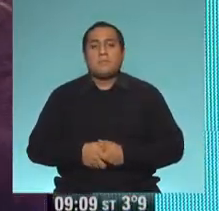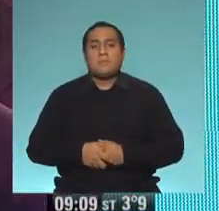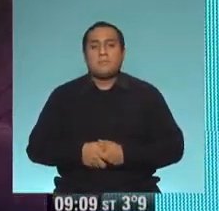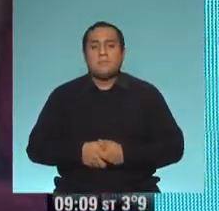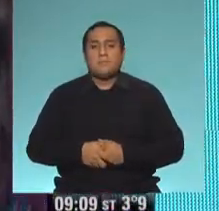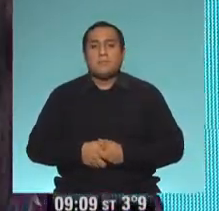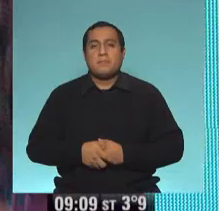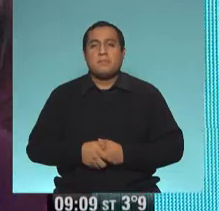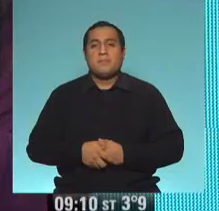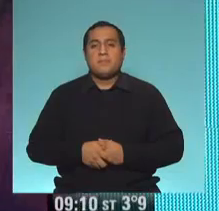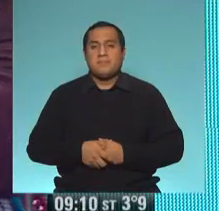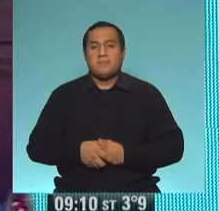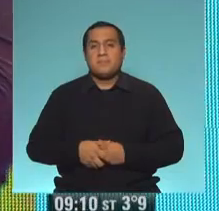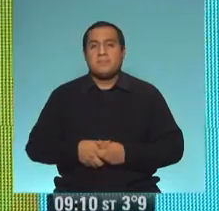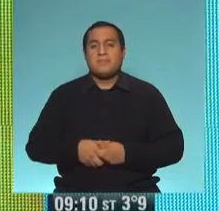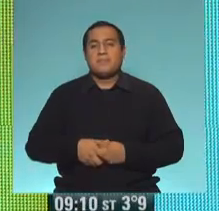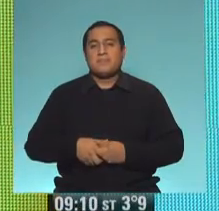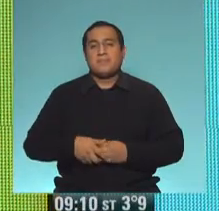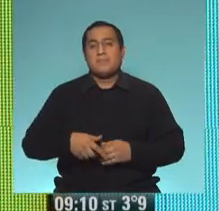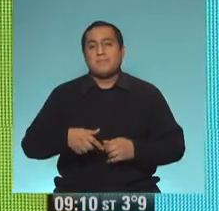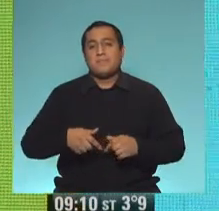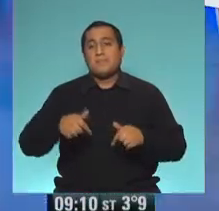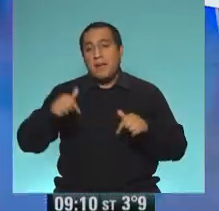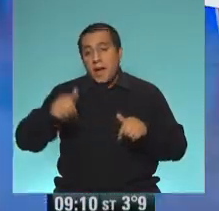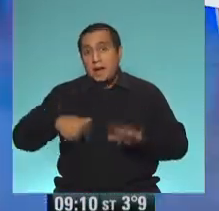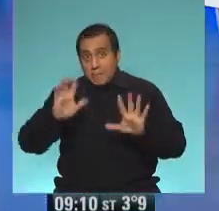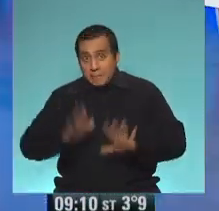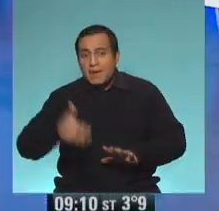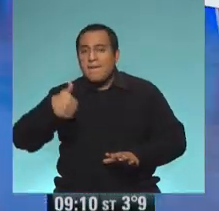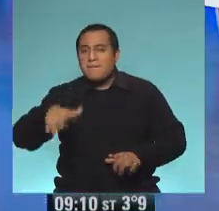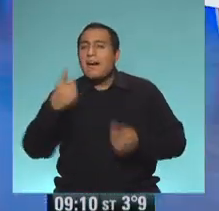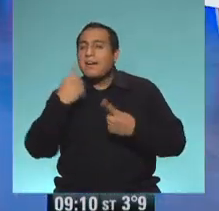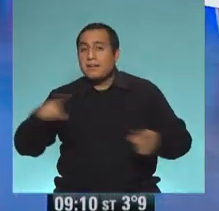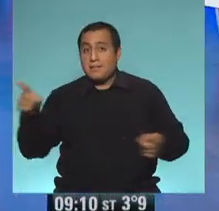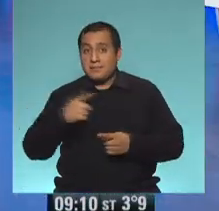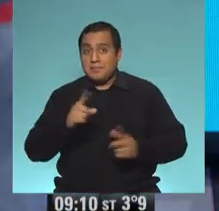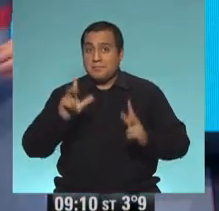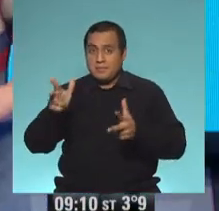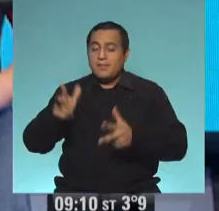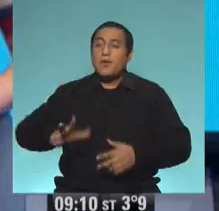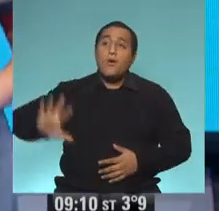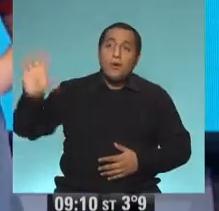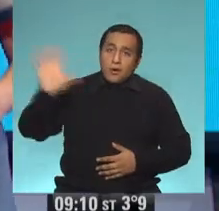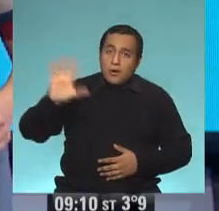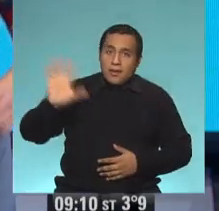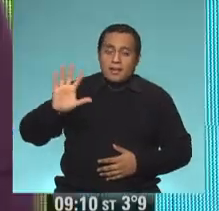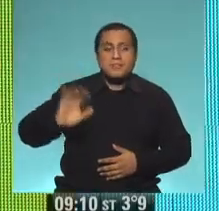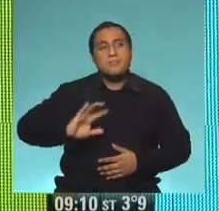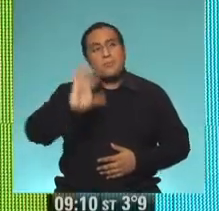de saludos se prepara para cantar. Hola.